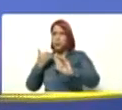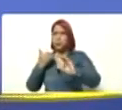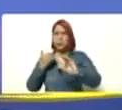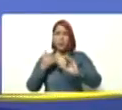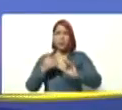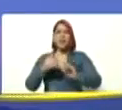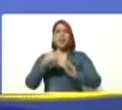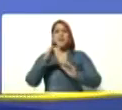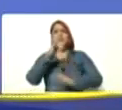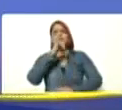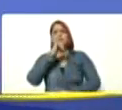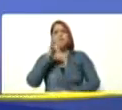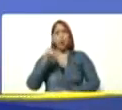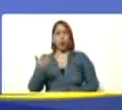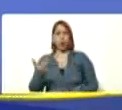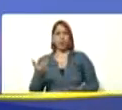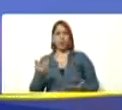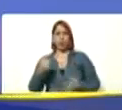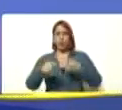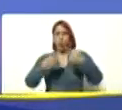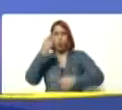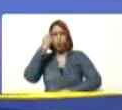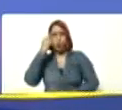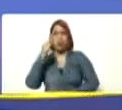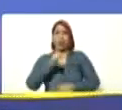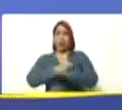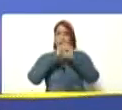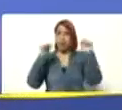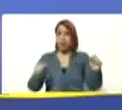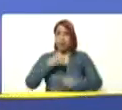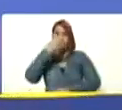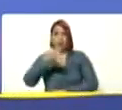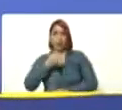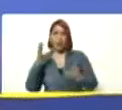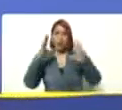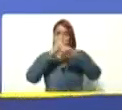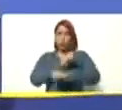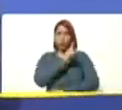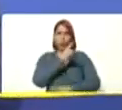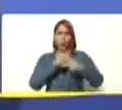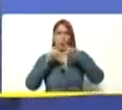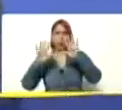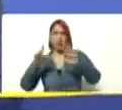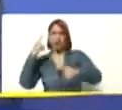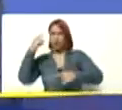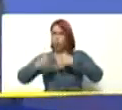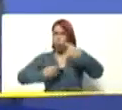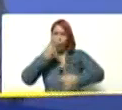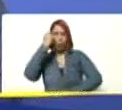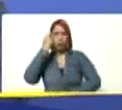diario en la mañana, en la tarde y en la noche del 1x10,